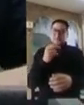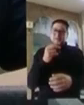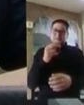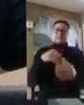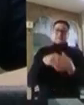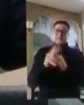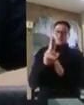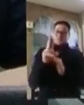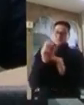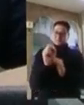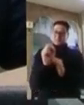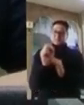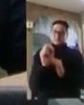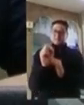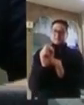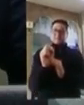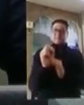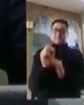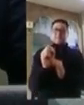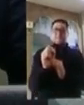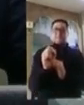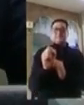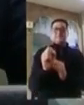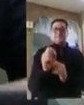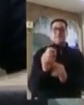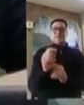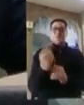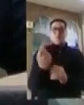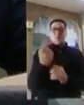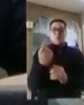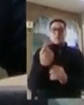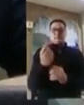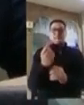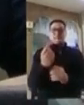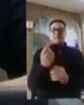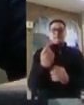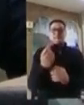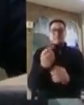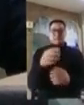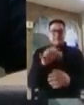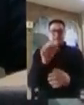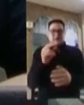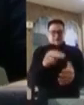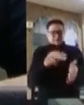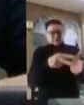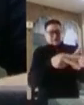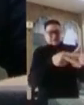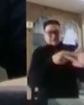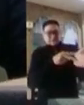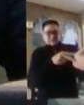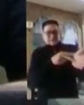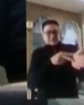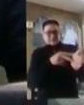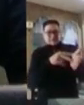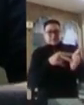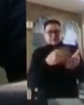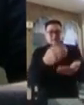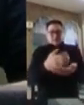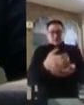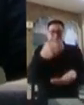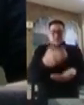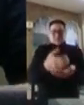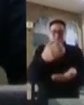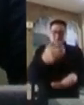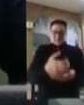siempre le ponen ese versículo de la palabra a los vasos desechables. En la parte de